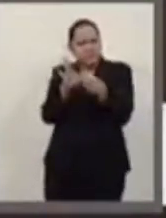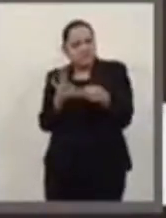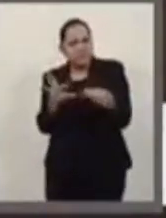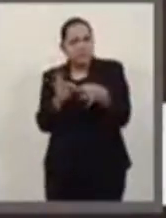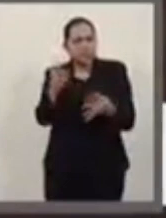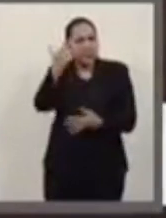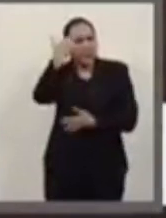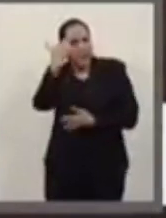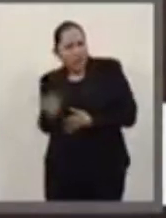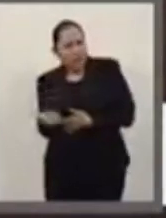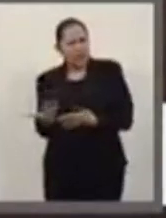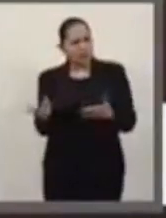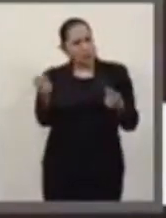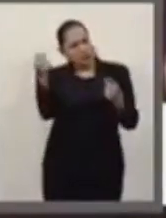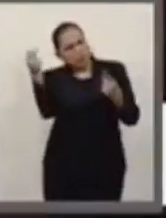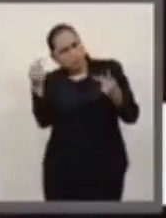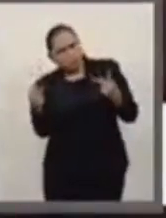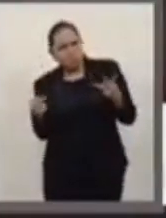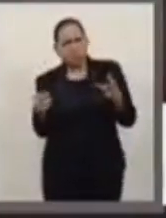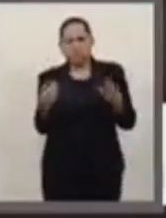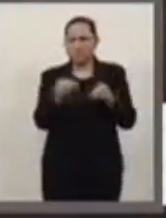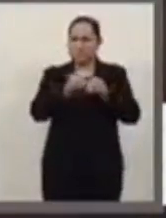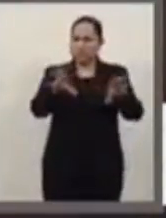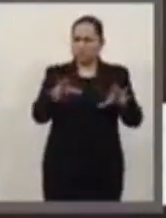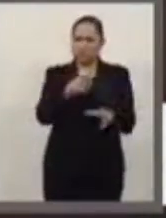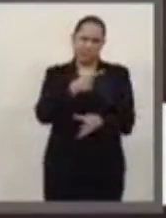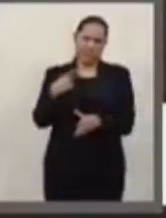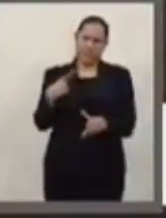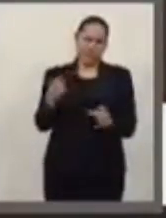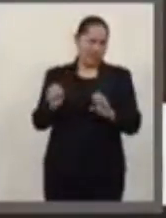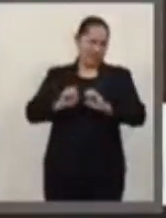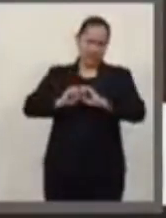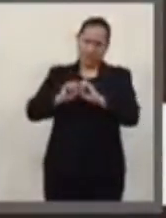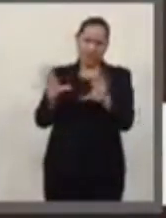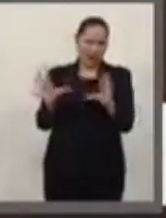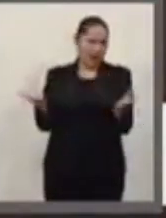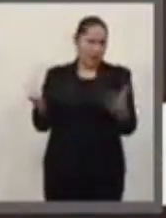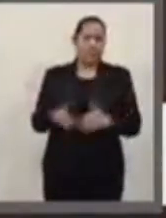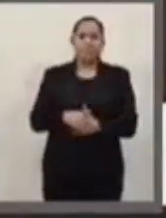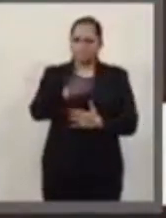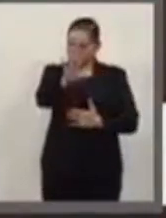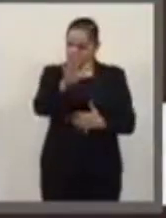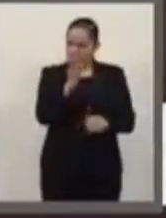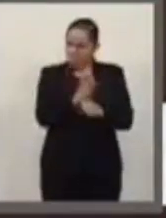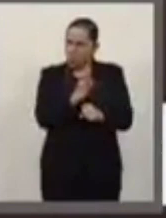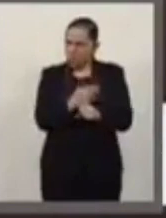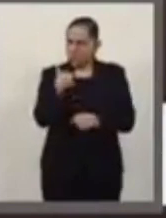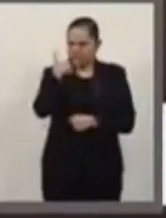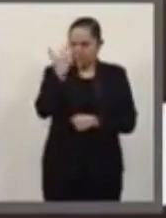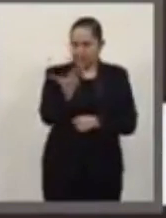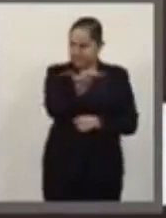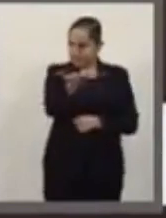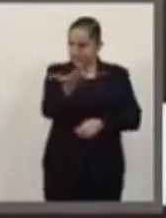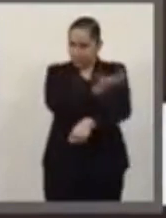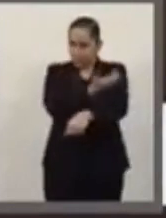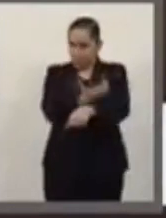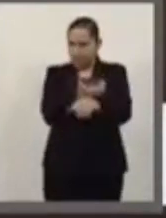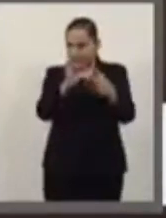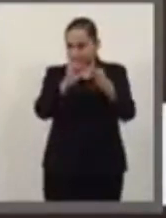Pero distingamos, estimados amigos, no estamos hablando hoy del robo de